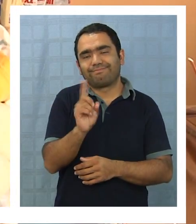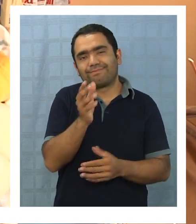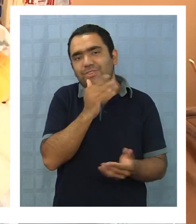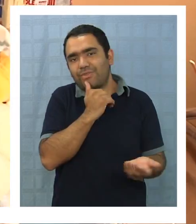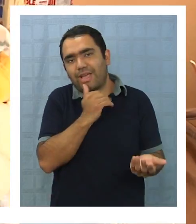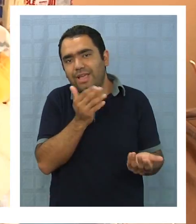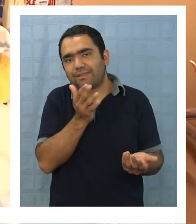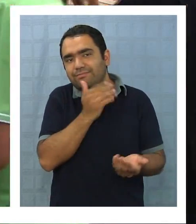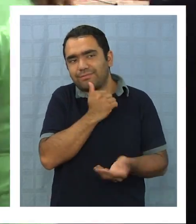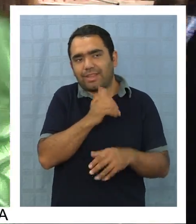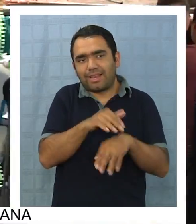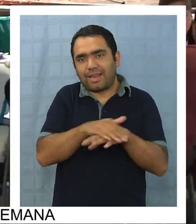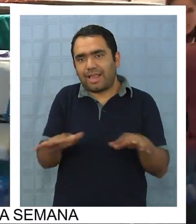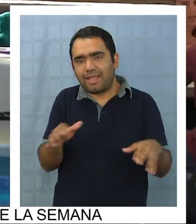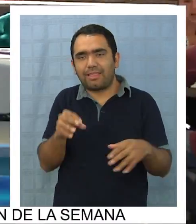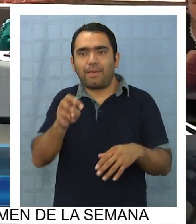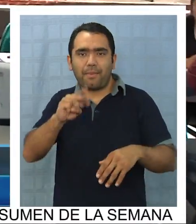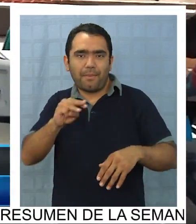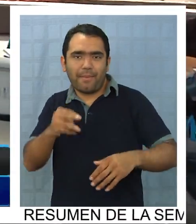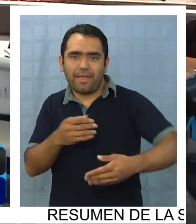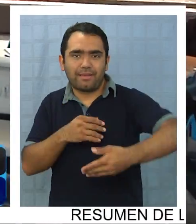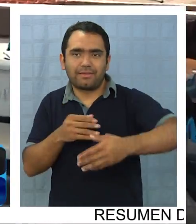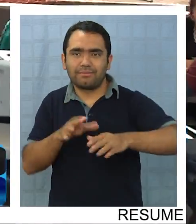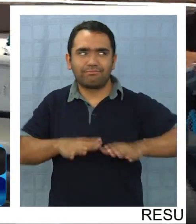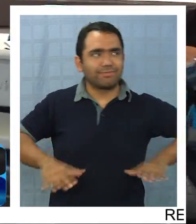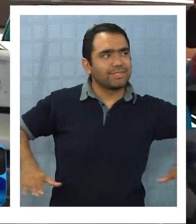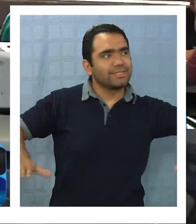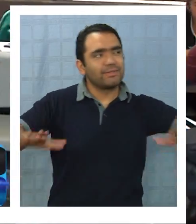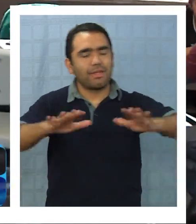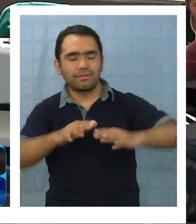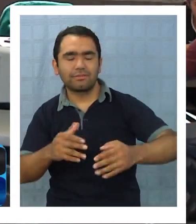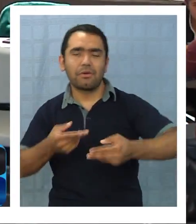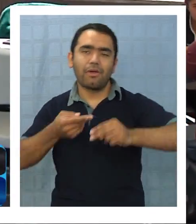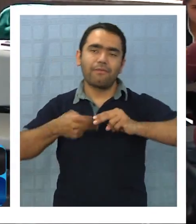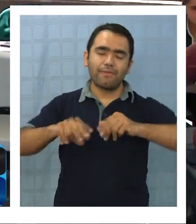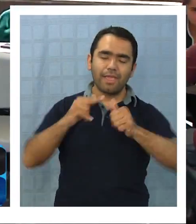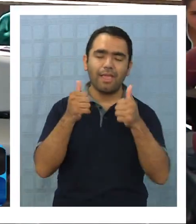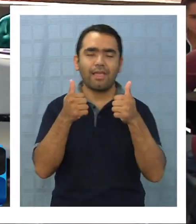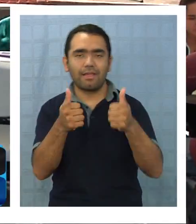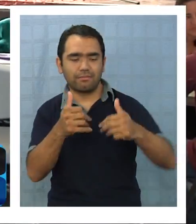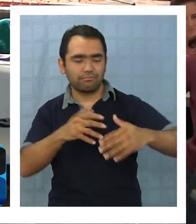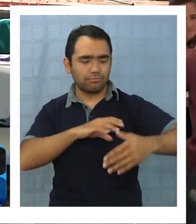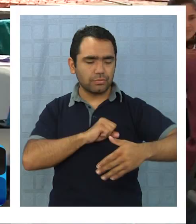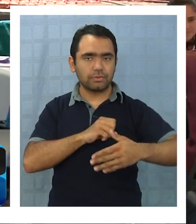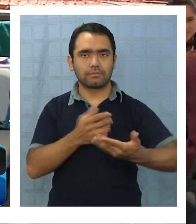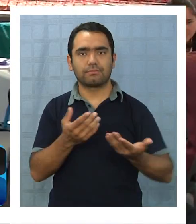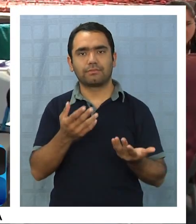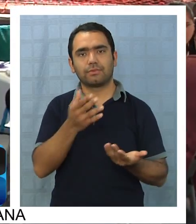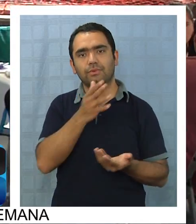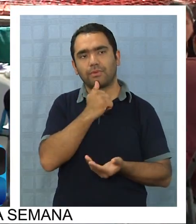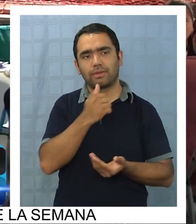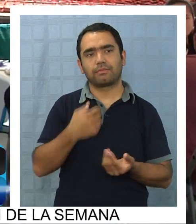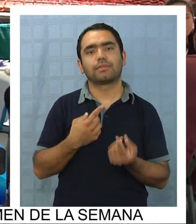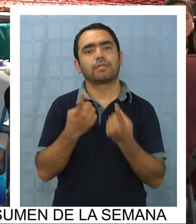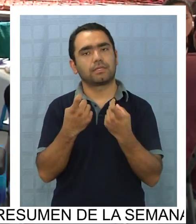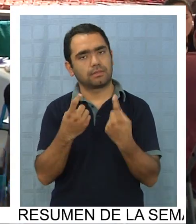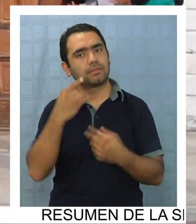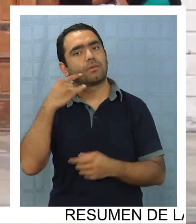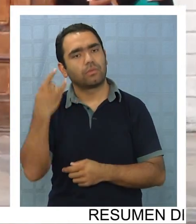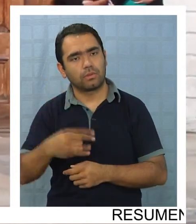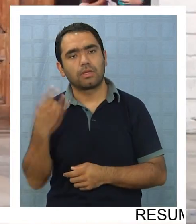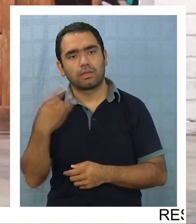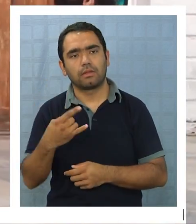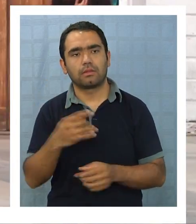ningún nada está habilitado como para amamantar a los bebés Y eso es una necesidad Una necesidad urgente, sí